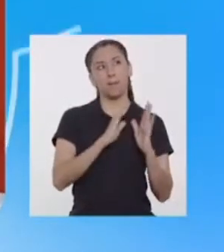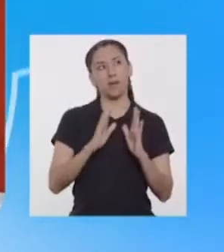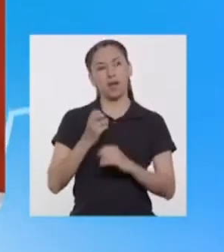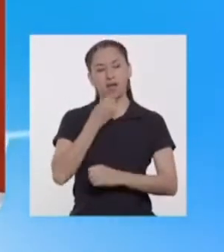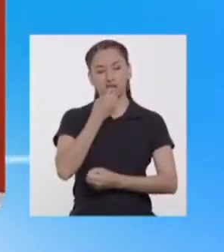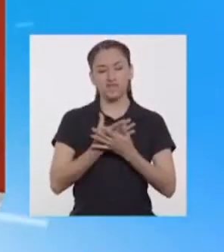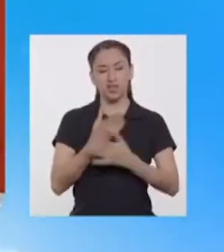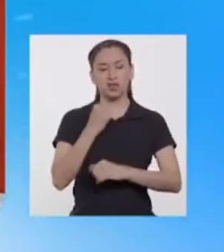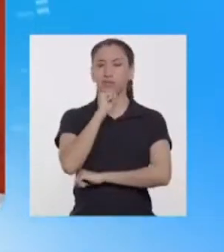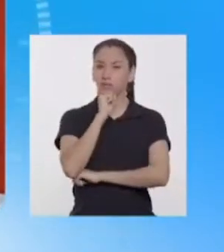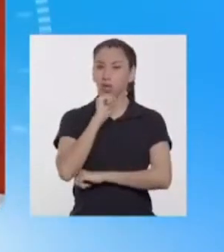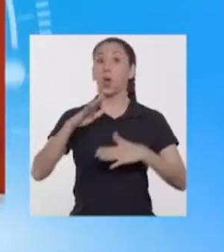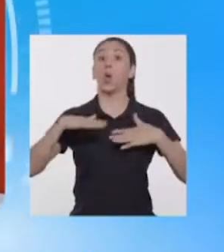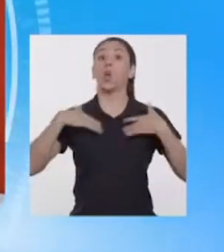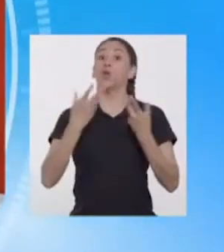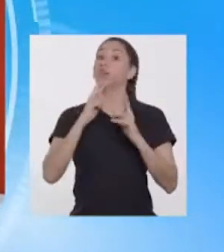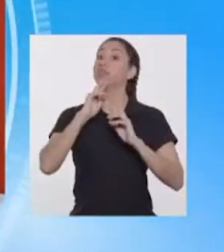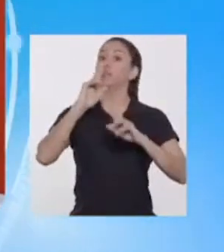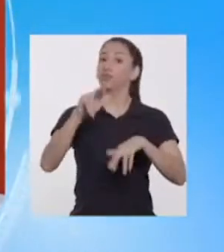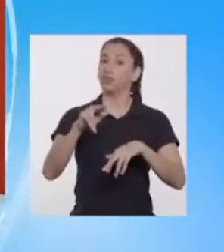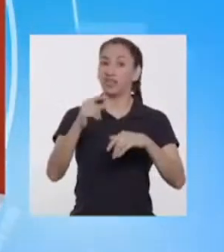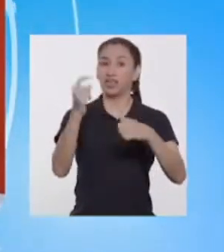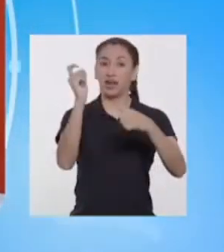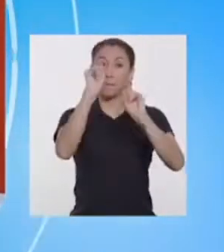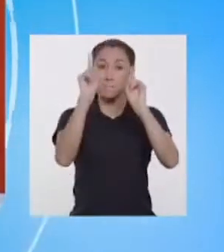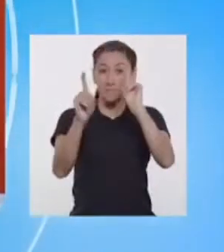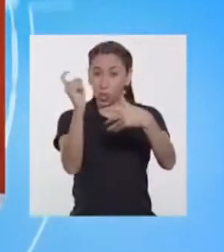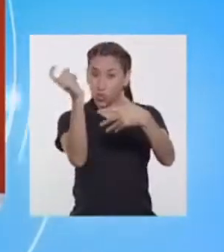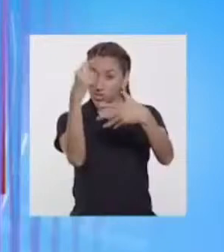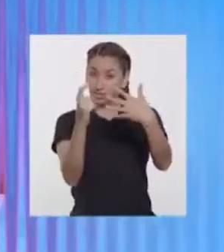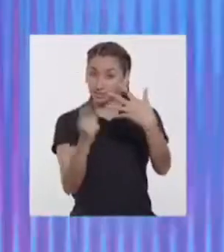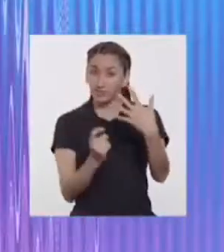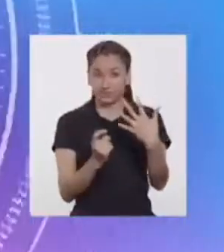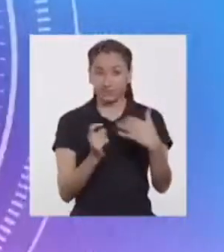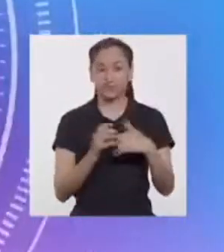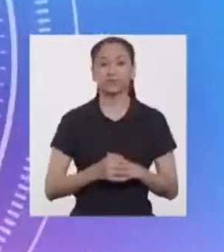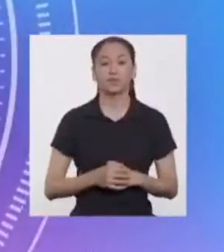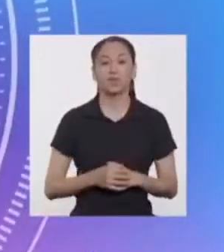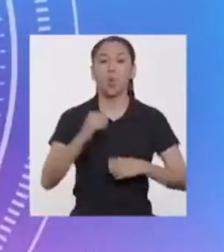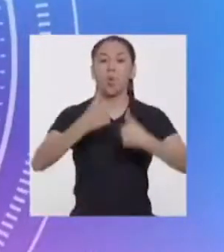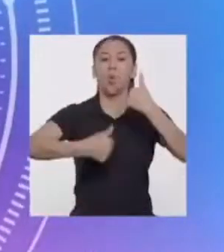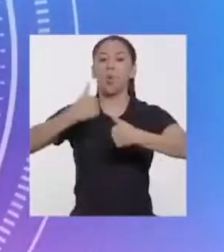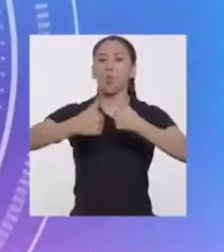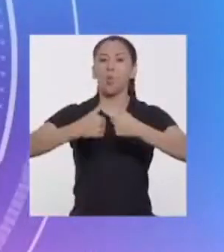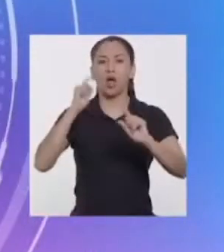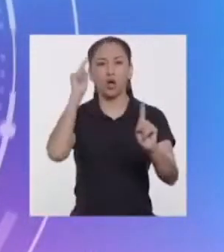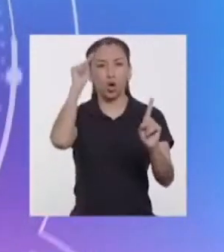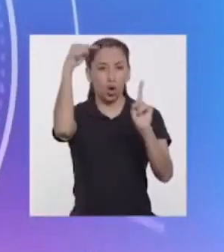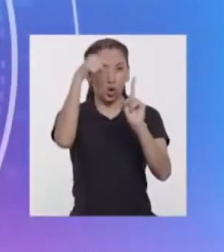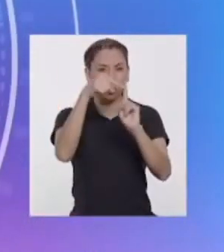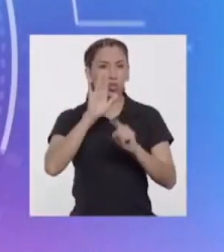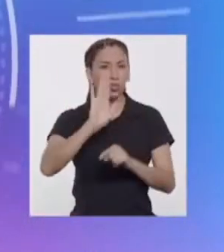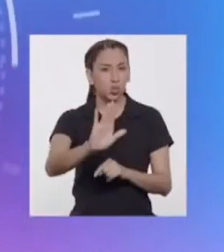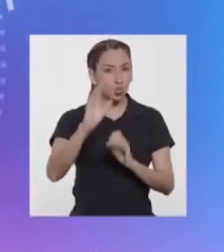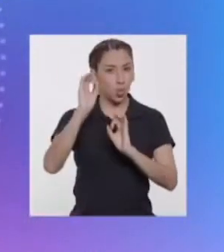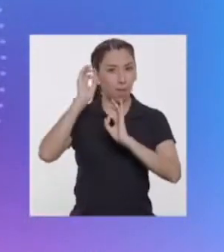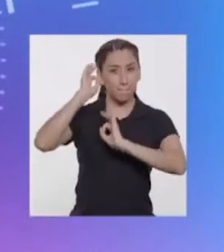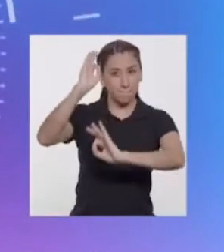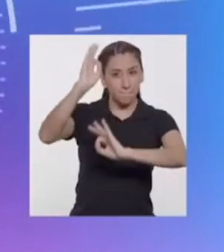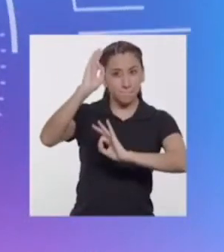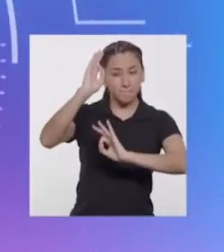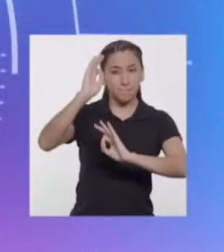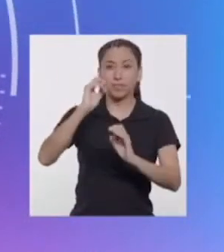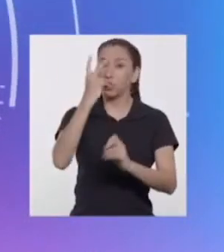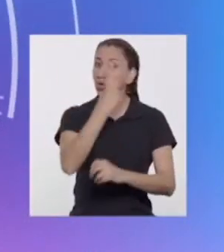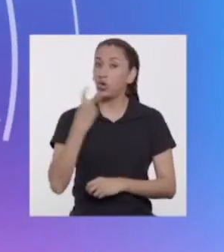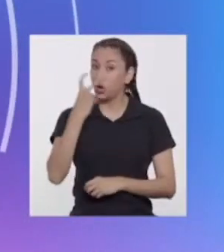preparándonos bien, podemos responder las siguientes preguntas. ¿Cuál es el propósito de tu presentación